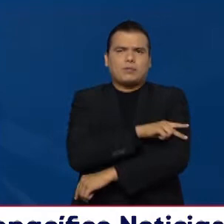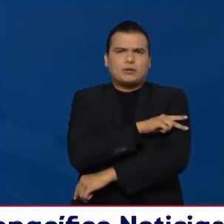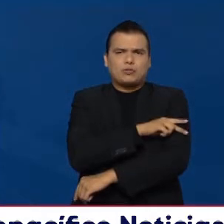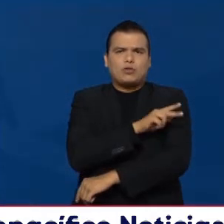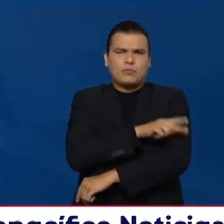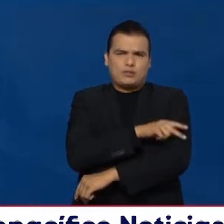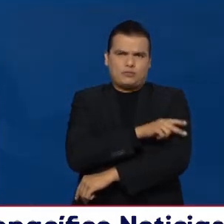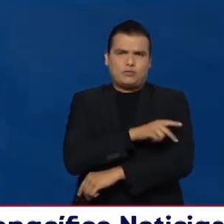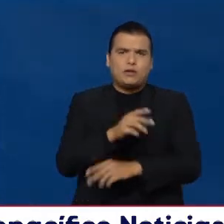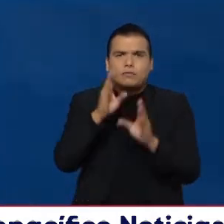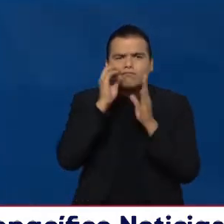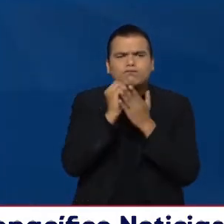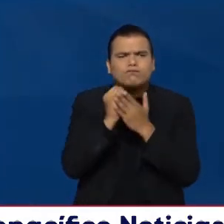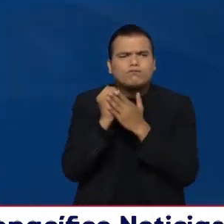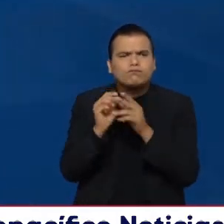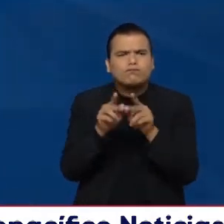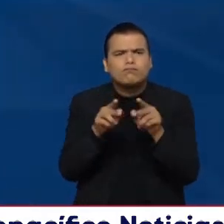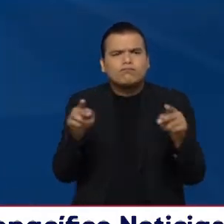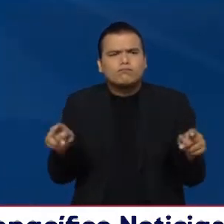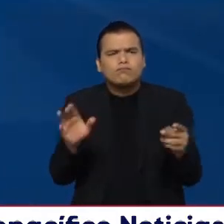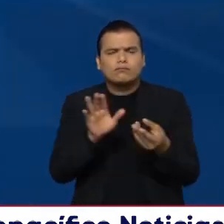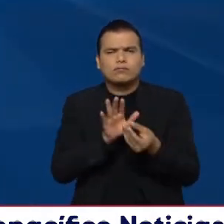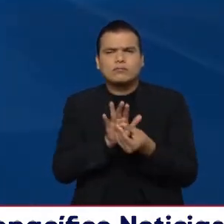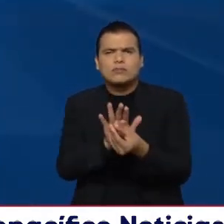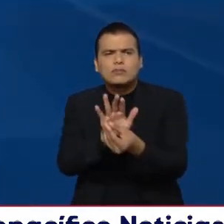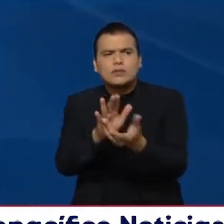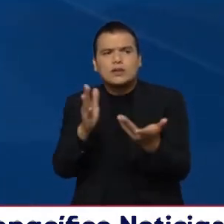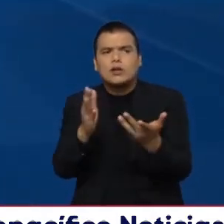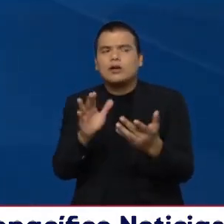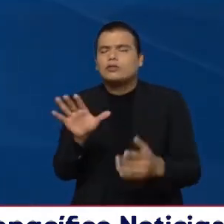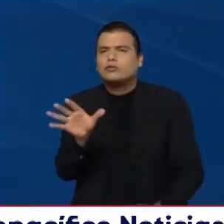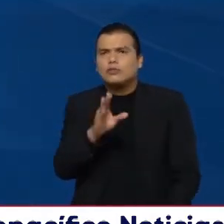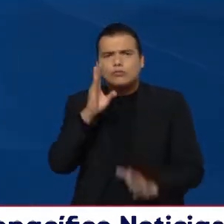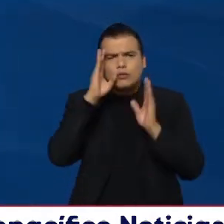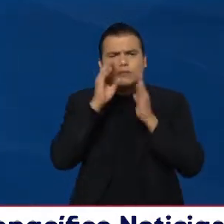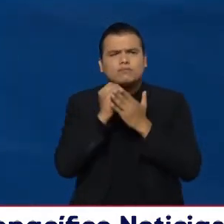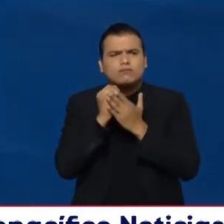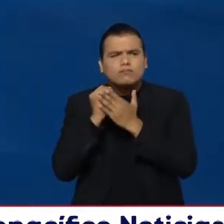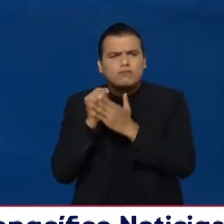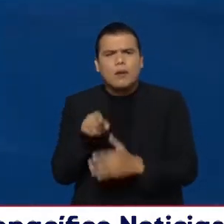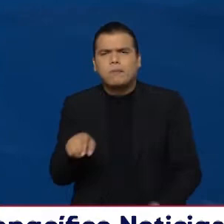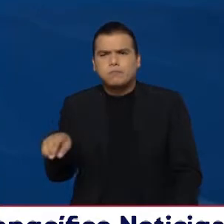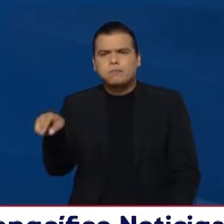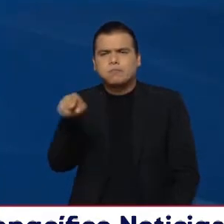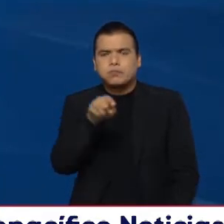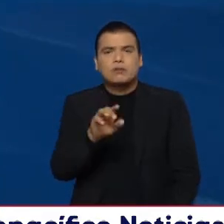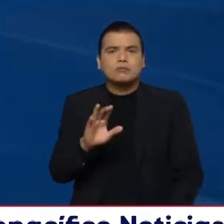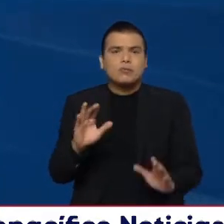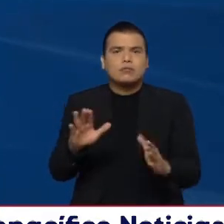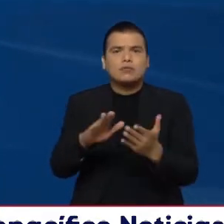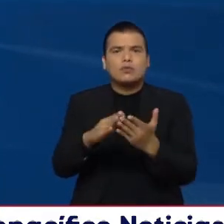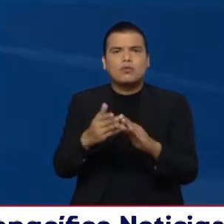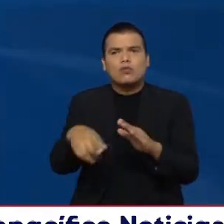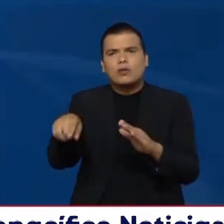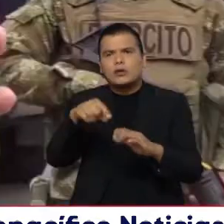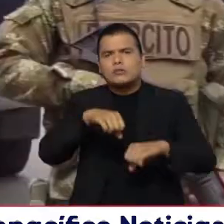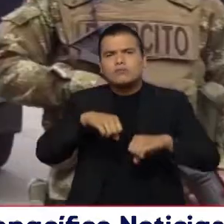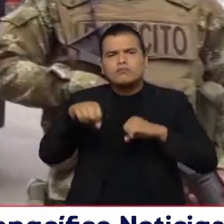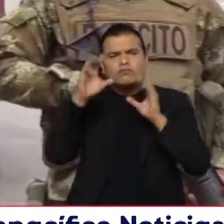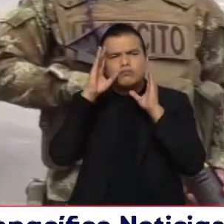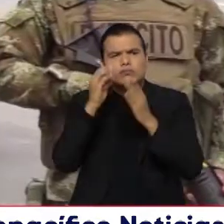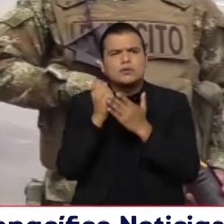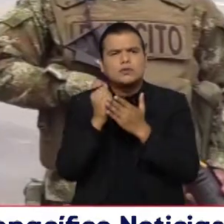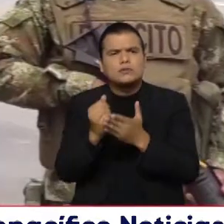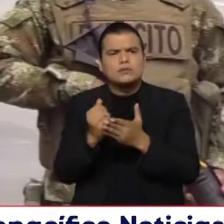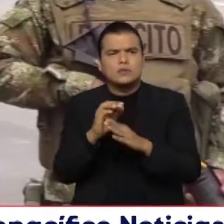desplazados, a las familias confinadas. Se han atendido medianamente a las comunidades confinadas.